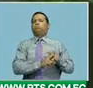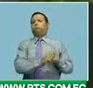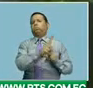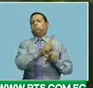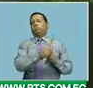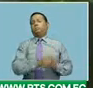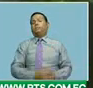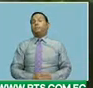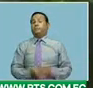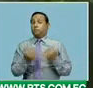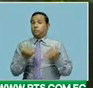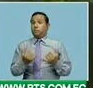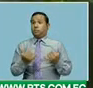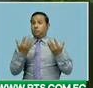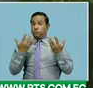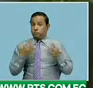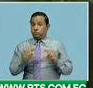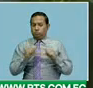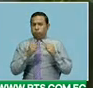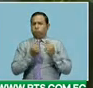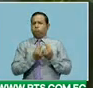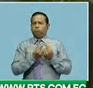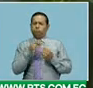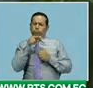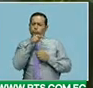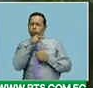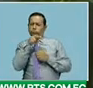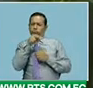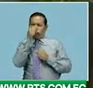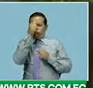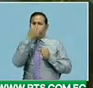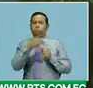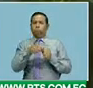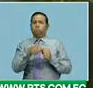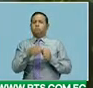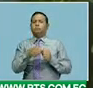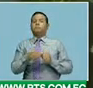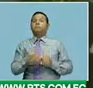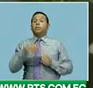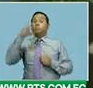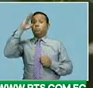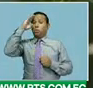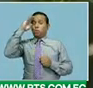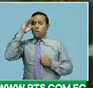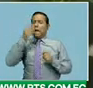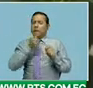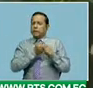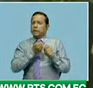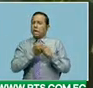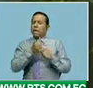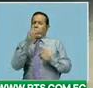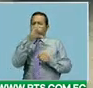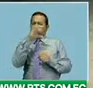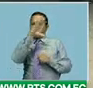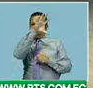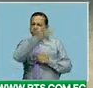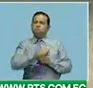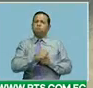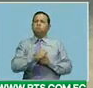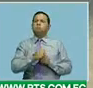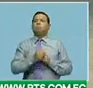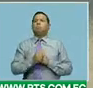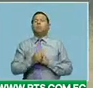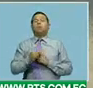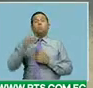tendría identificada a la banda. La policía está tras los rastros de los integrantes de este grupo delincuencial. La Policía